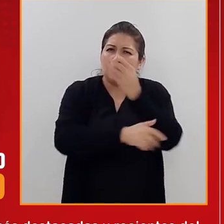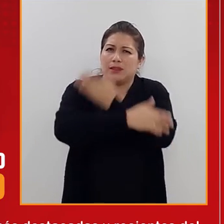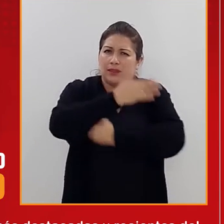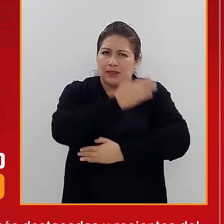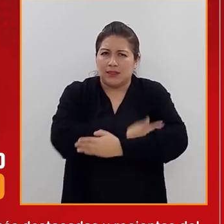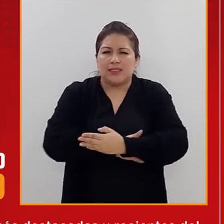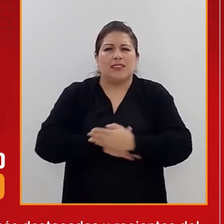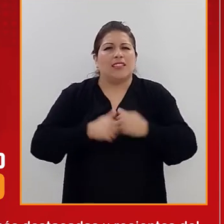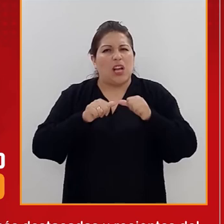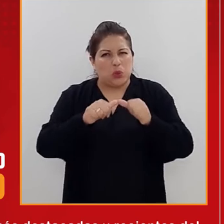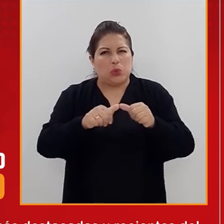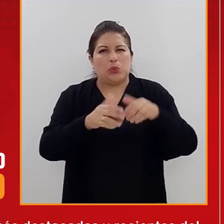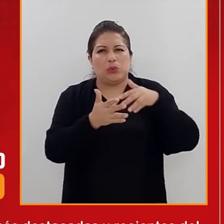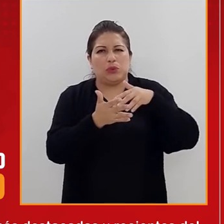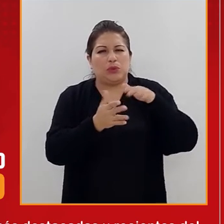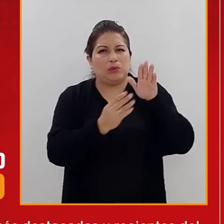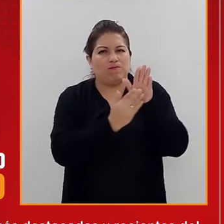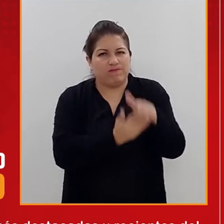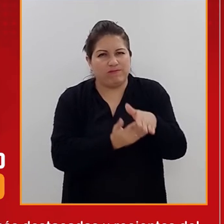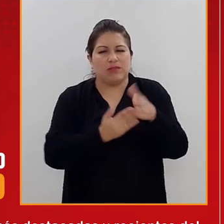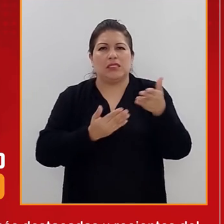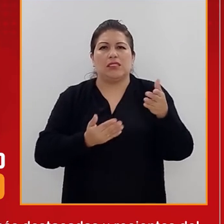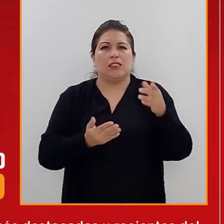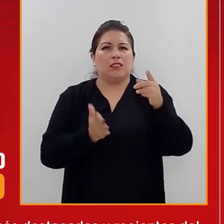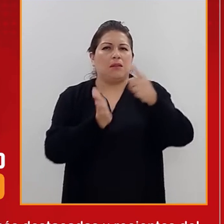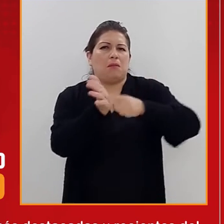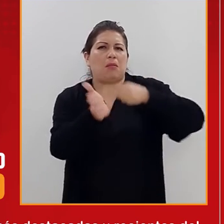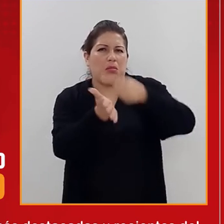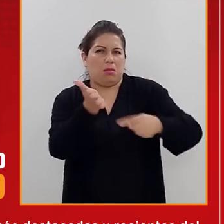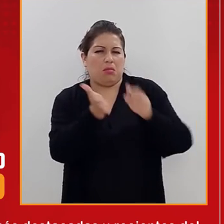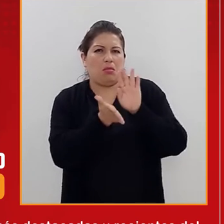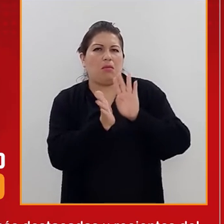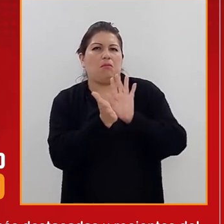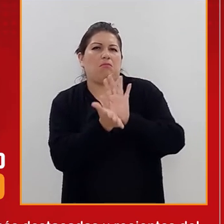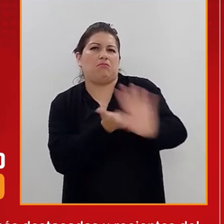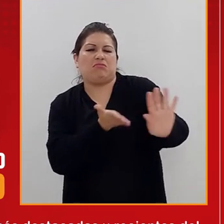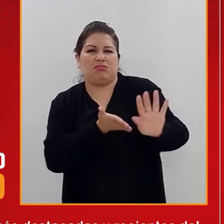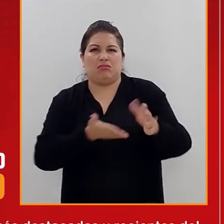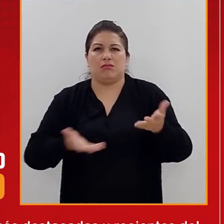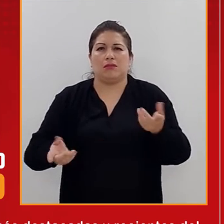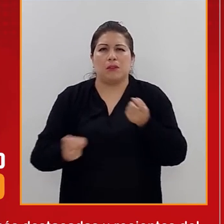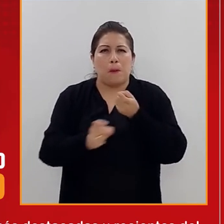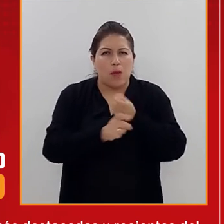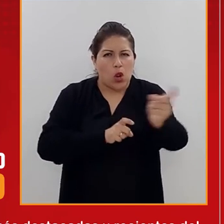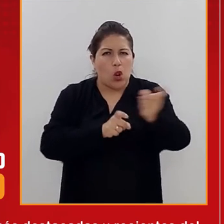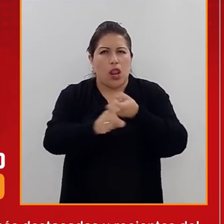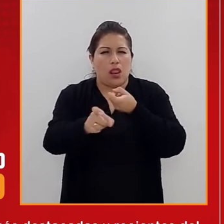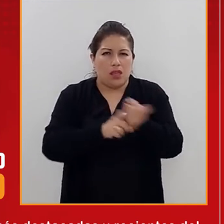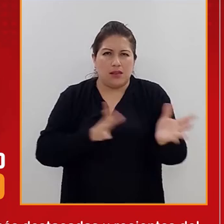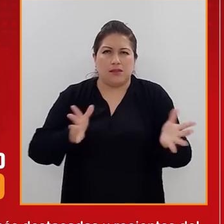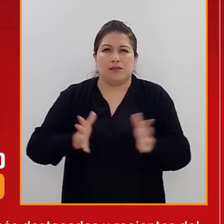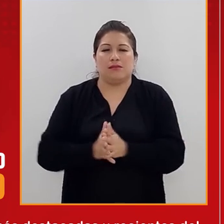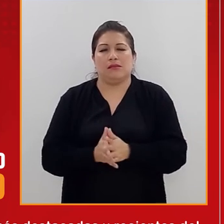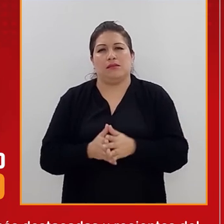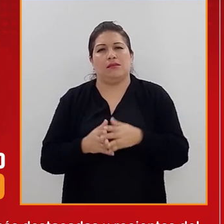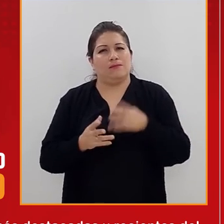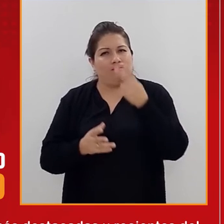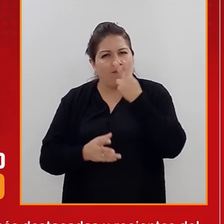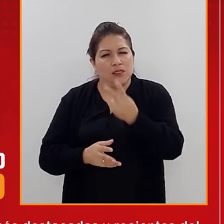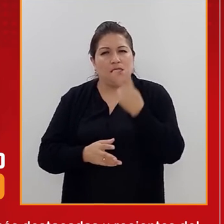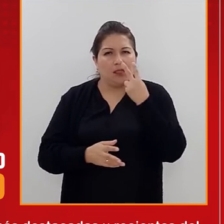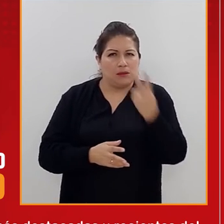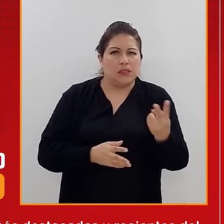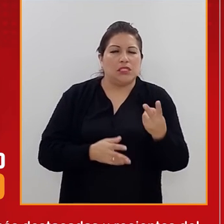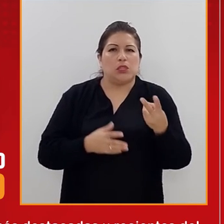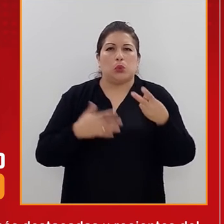siguen experimentando diferentes formas de discriminación social, exclusión y violencia, además que siguen formando parte de